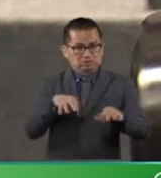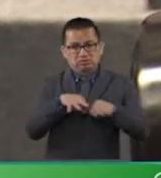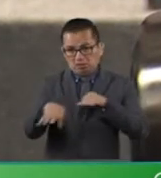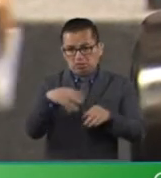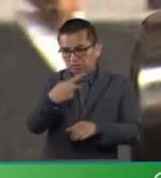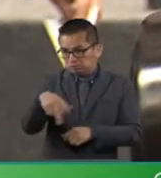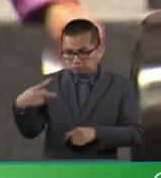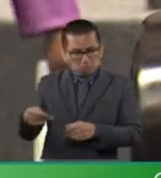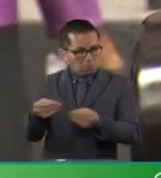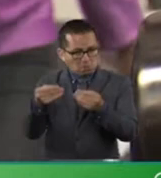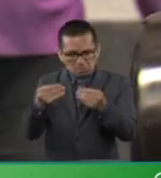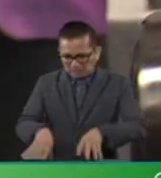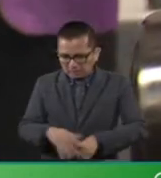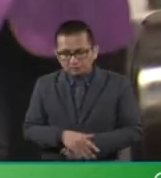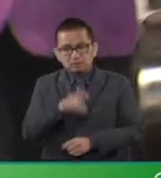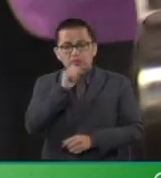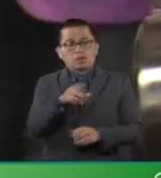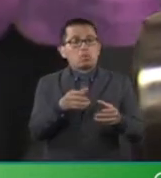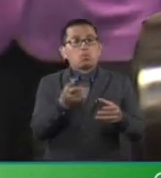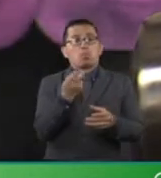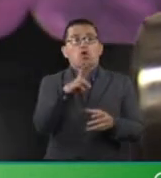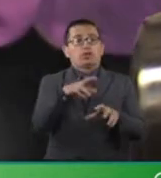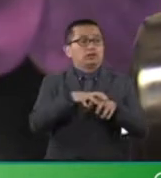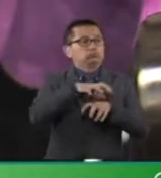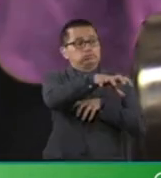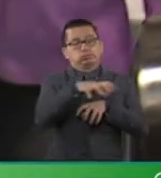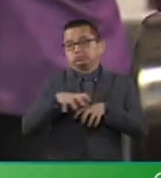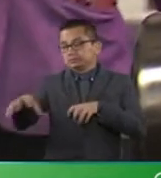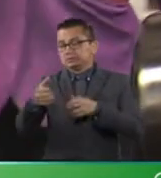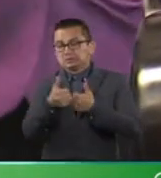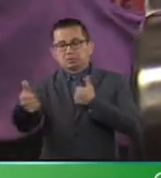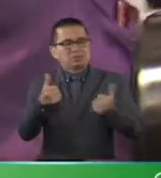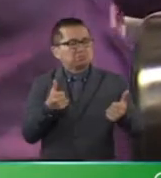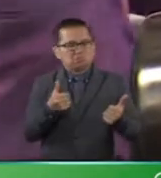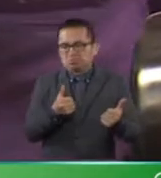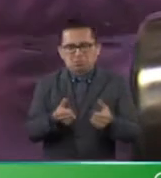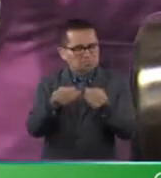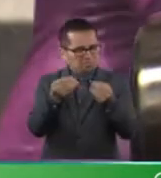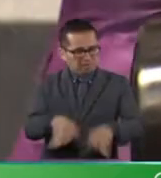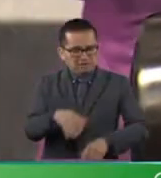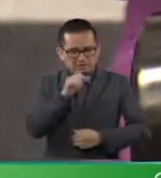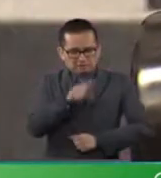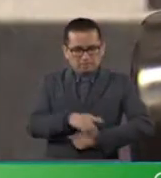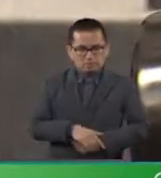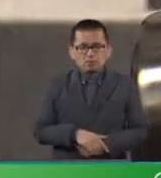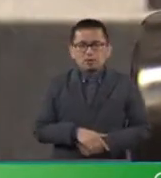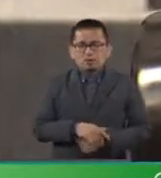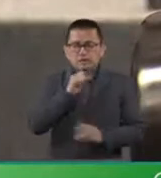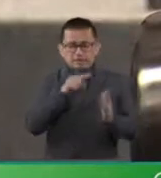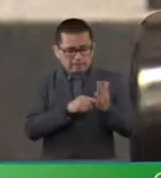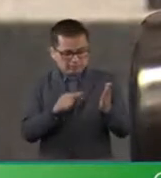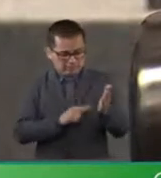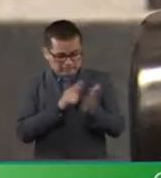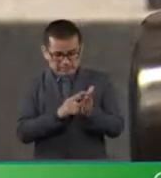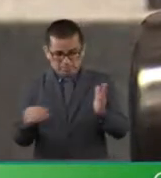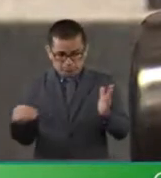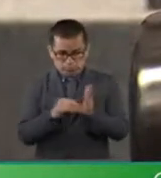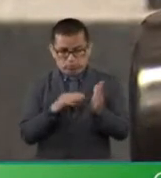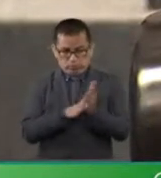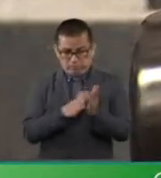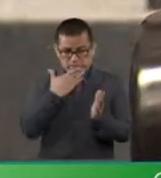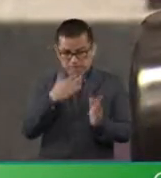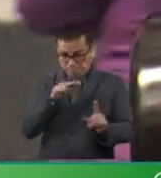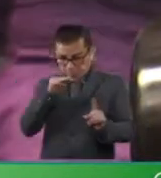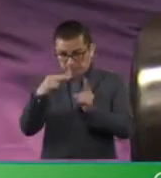división de poderes esta reforma además carece de perspectiva de género ya lo han manifestado